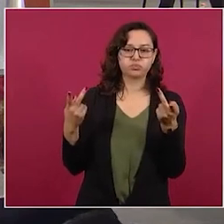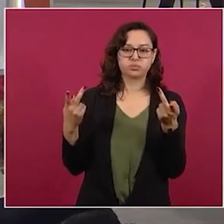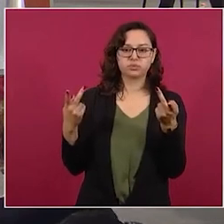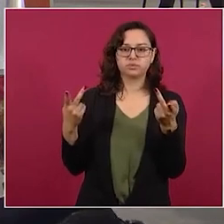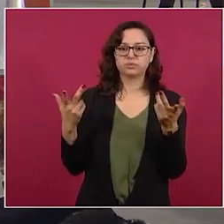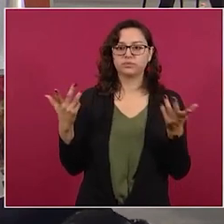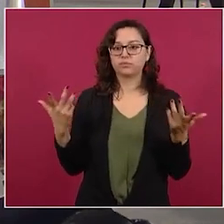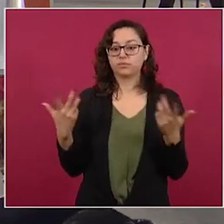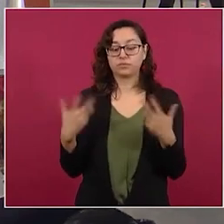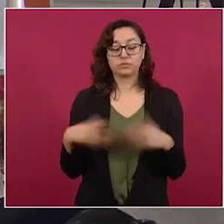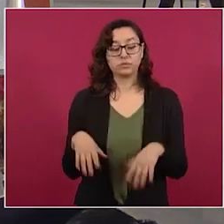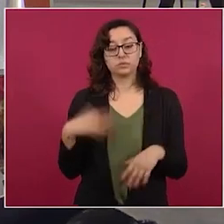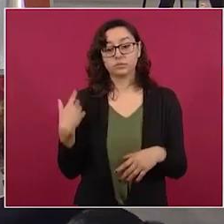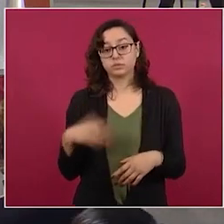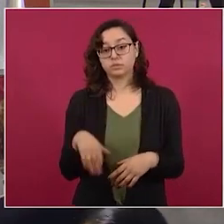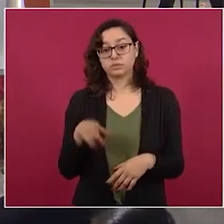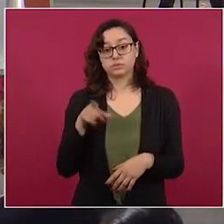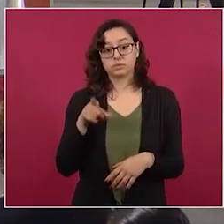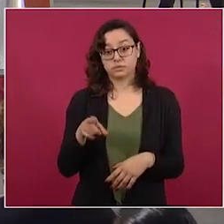Son bestsellers.